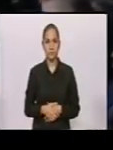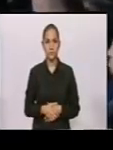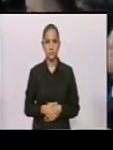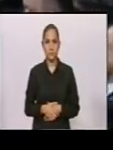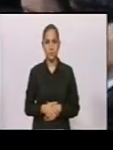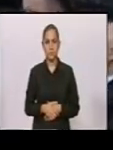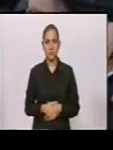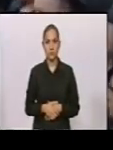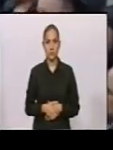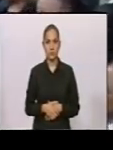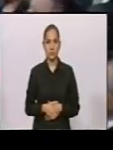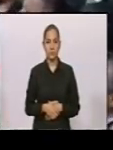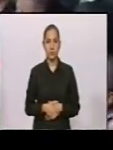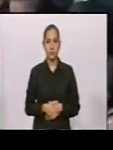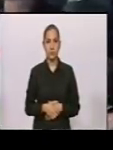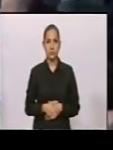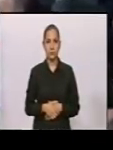Electoral.